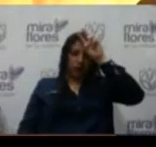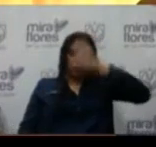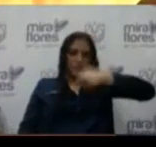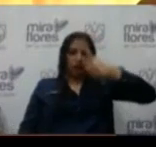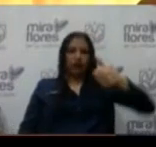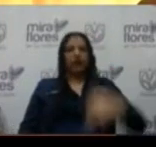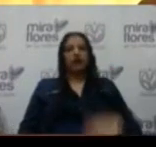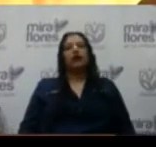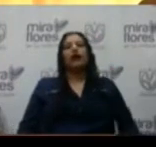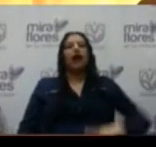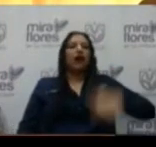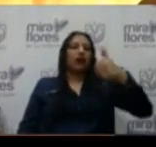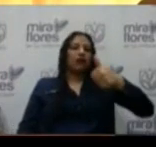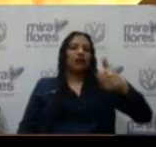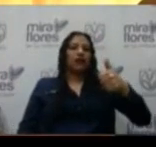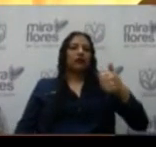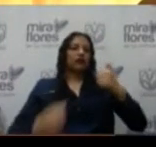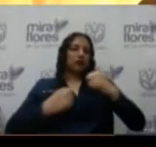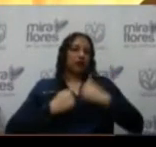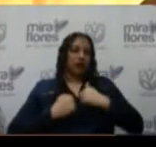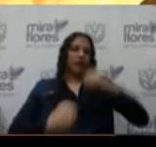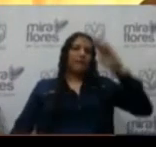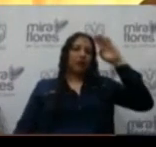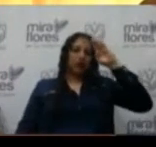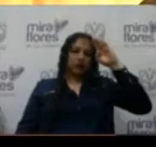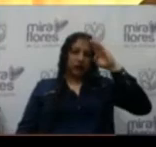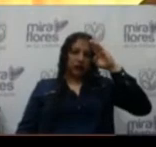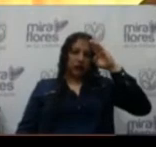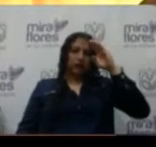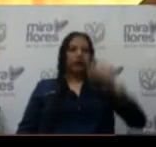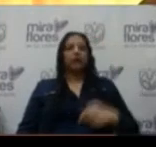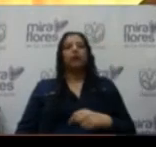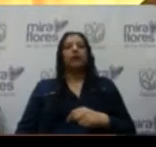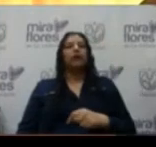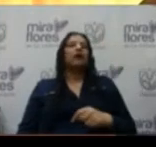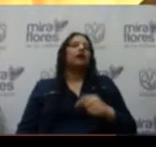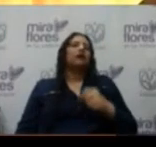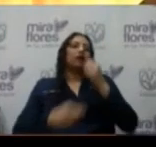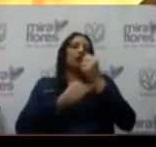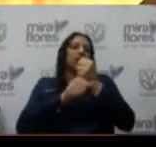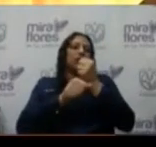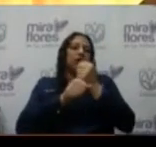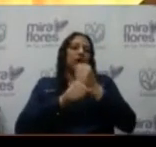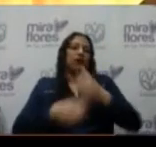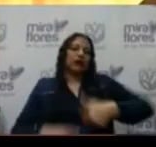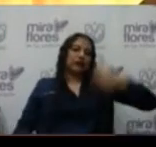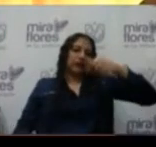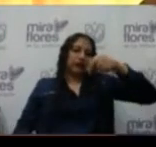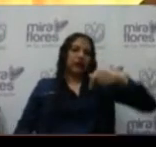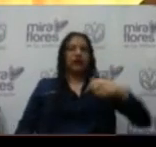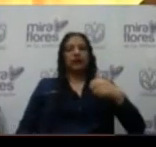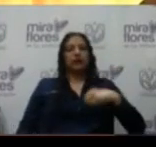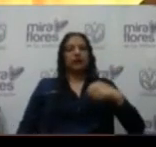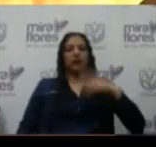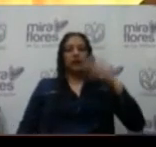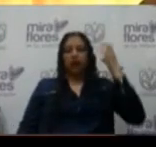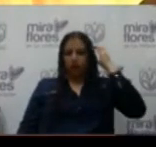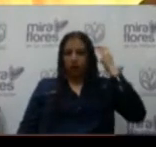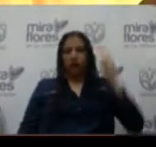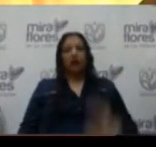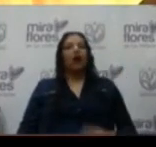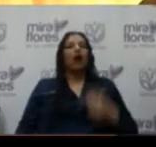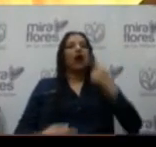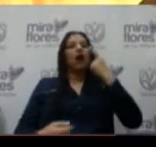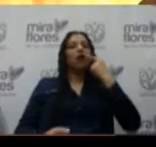civiles, militares y policiales. Señores funcionarios de la Municipalidad de Miraflores, señores representantes de